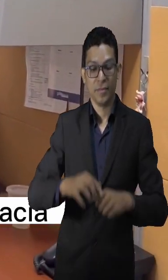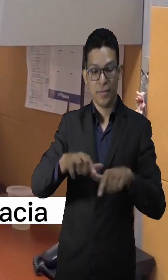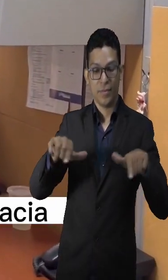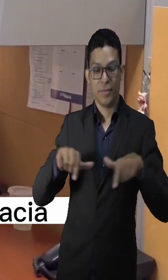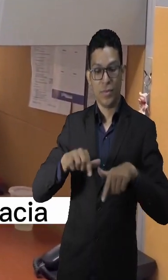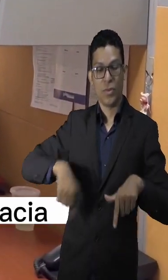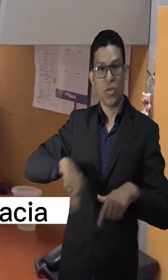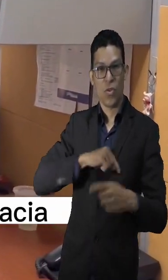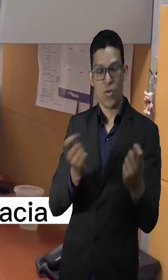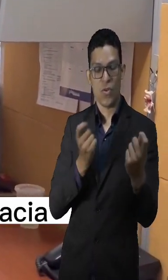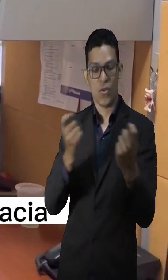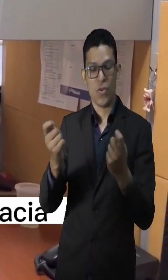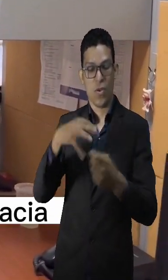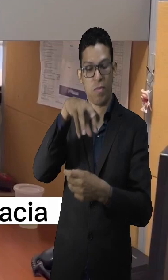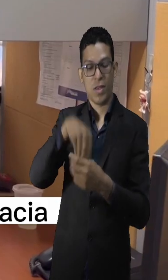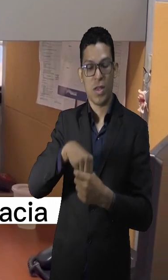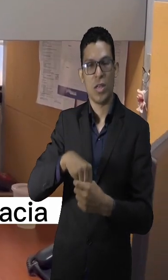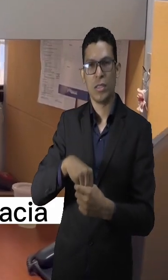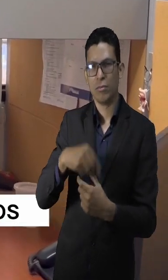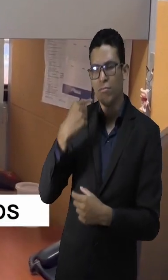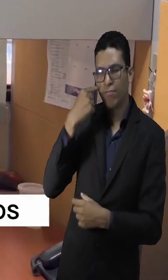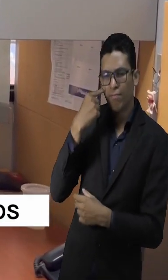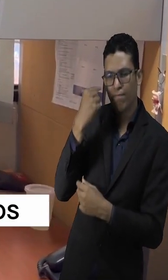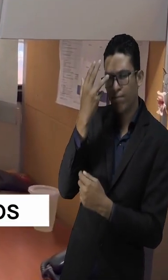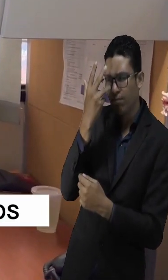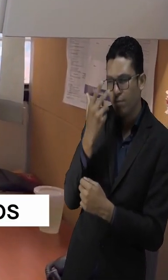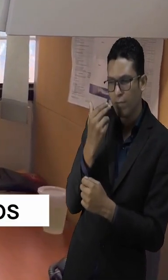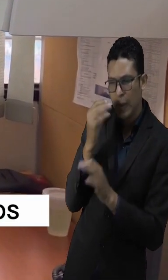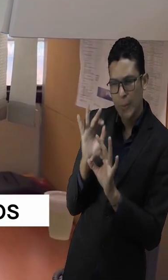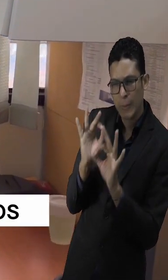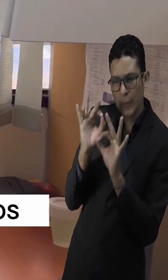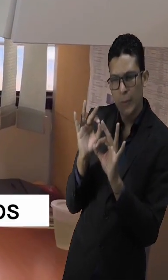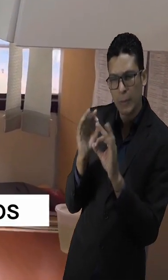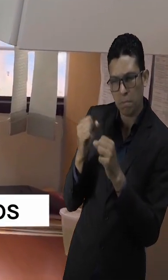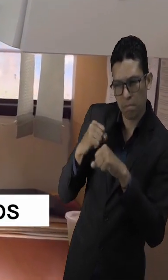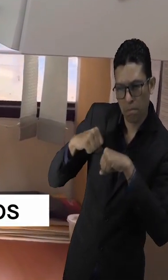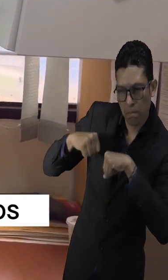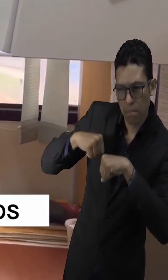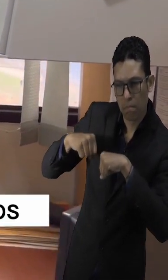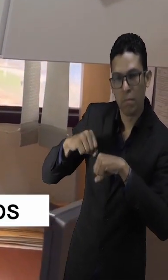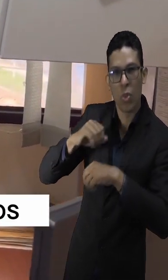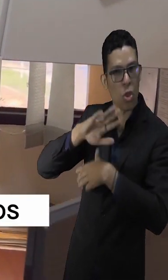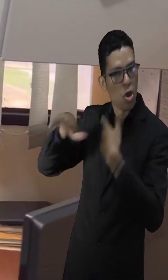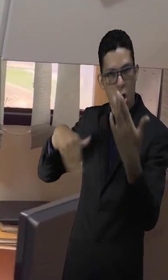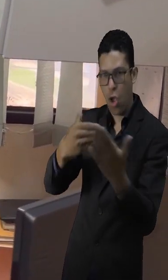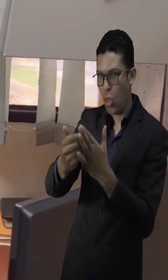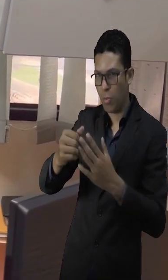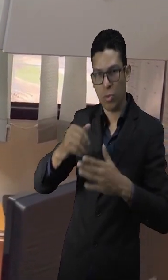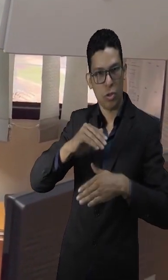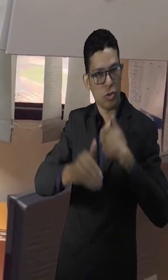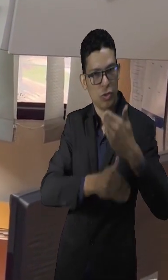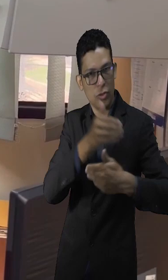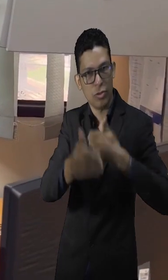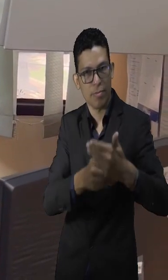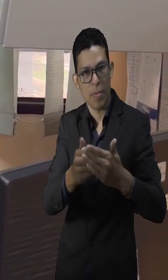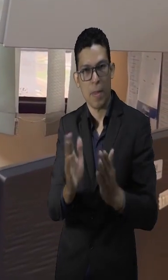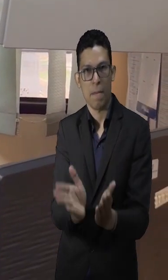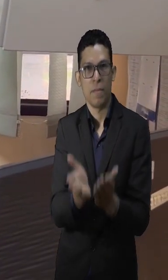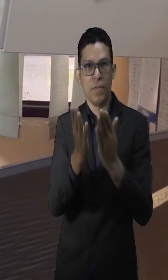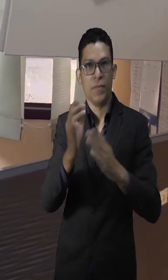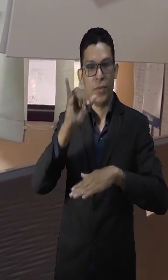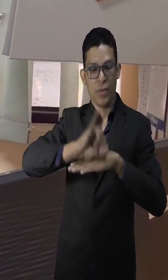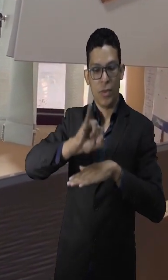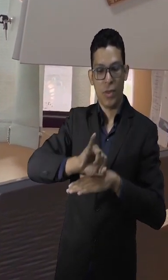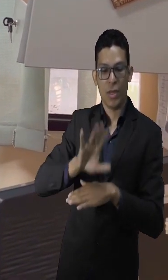En el área de control interno, evaluamos la eficacia, eficiencia y efectividad de todos los procesos en pro del mejoramiento